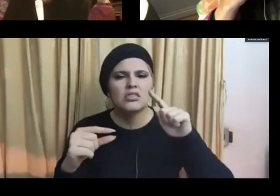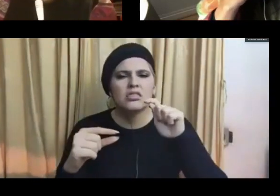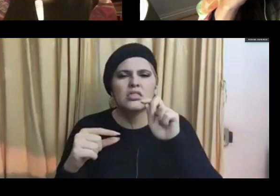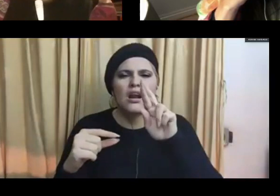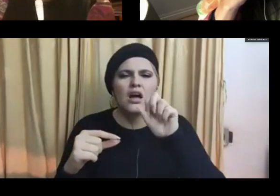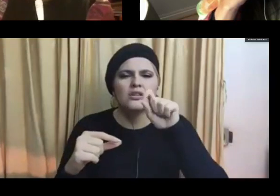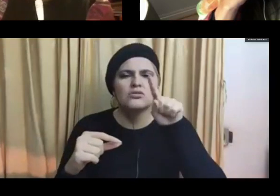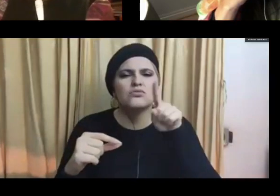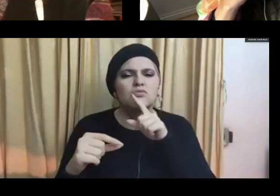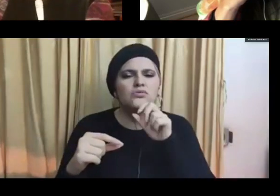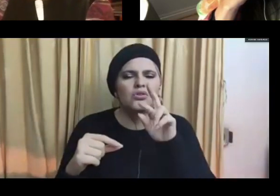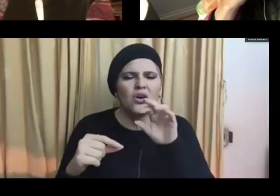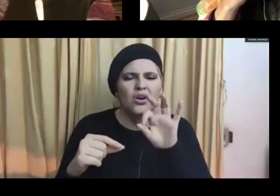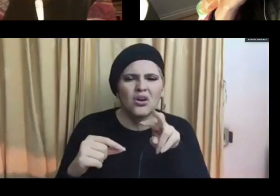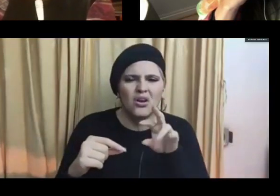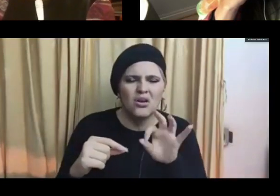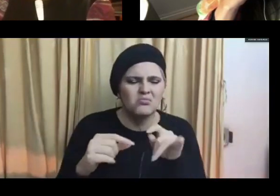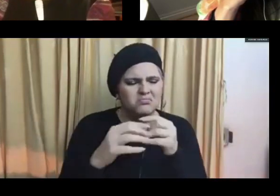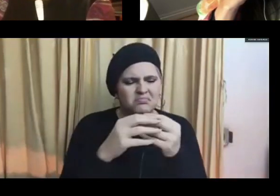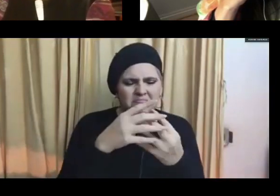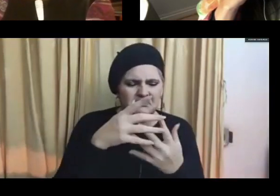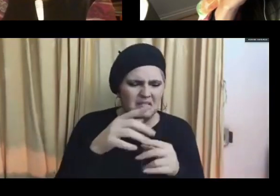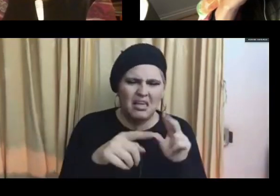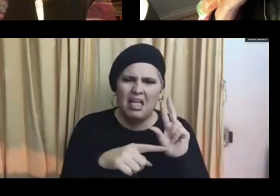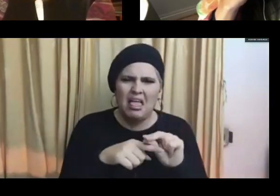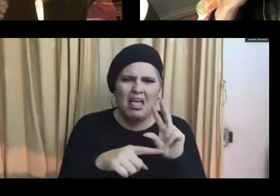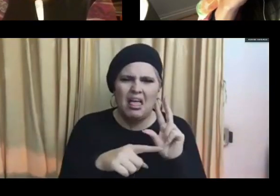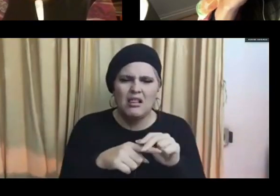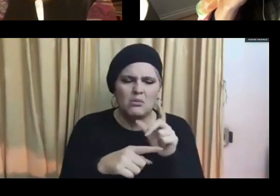atípico. Tiene unos términos muy, muy antiguos y es lo que seguimos usando